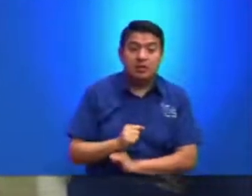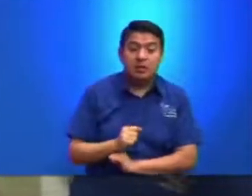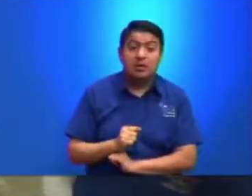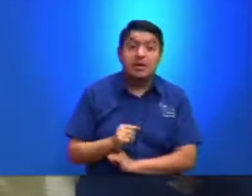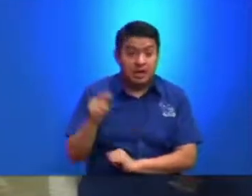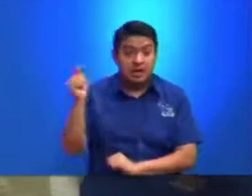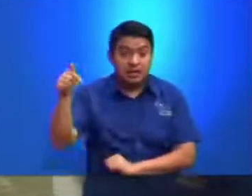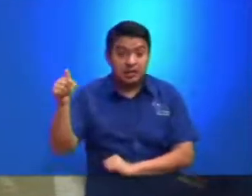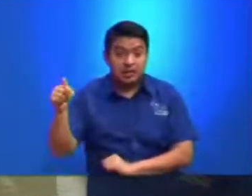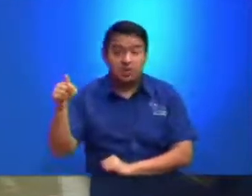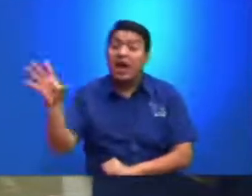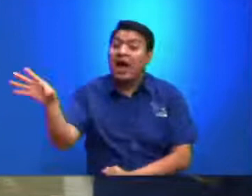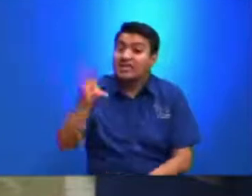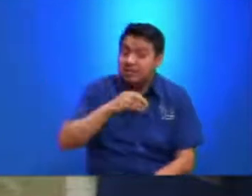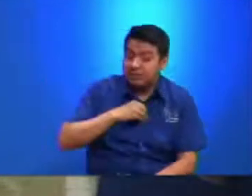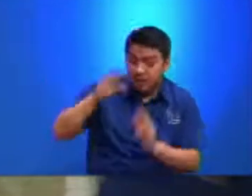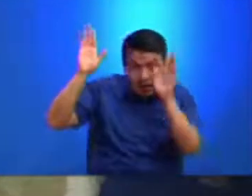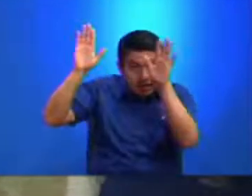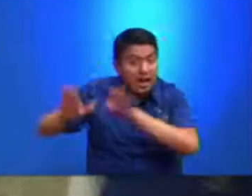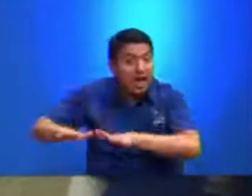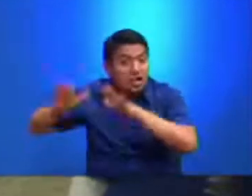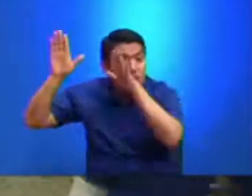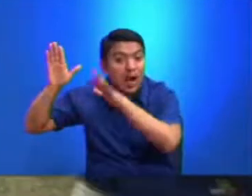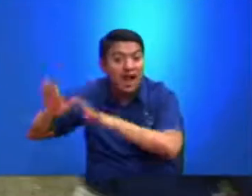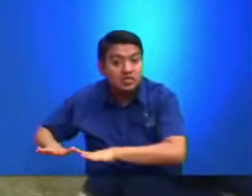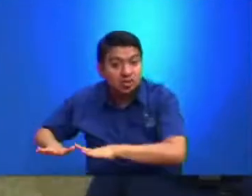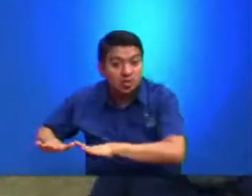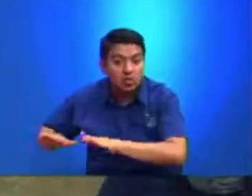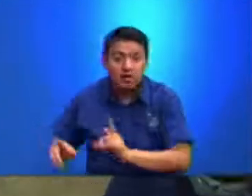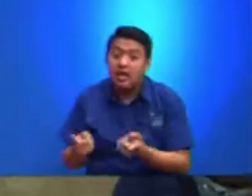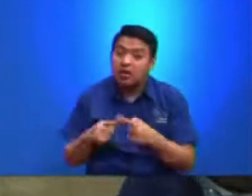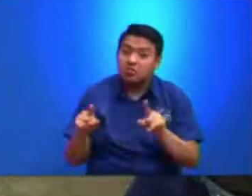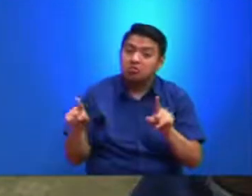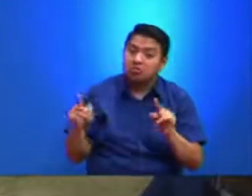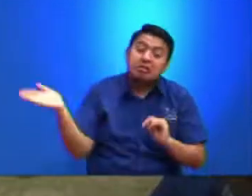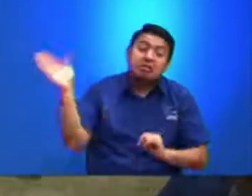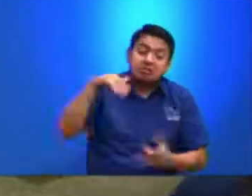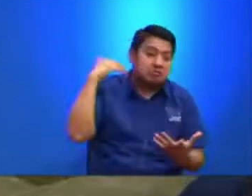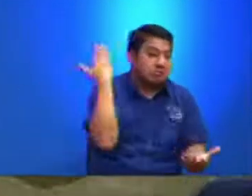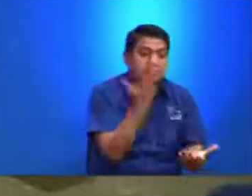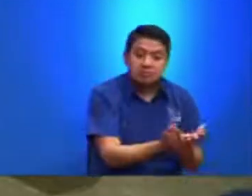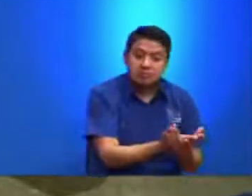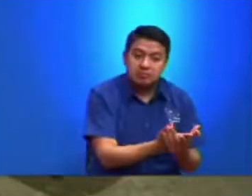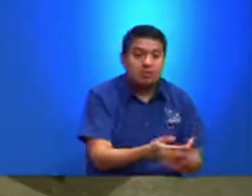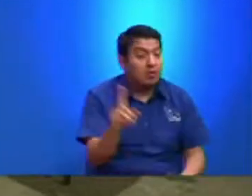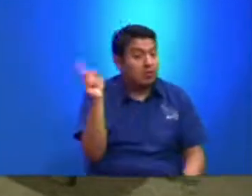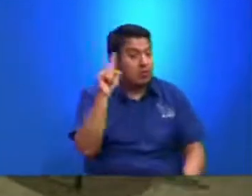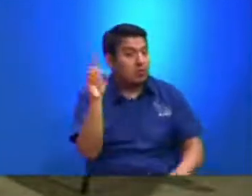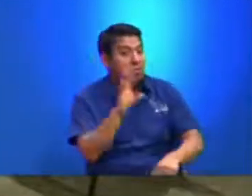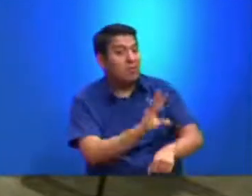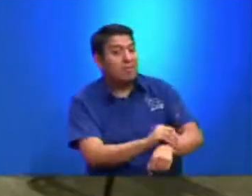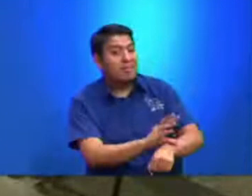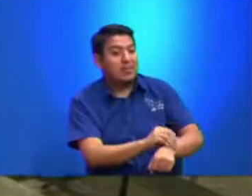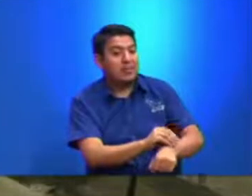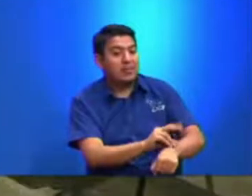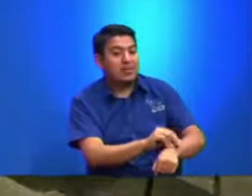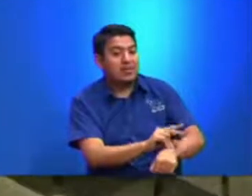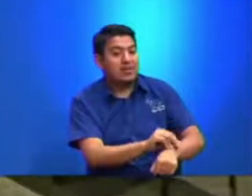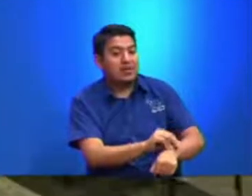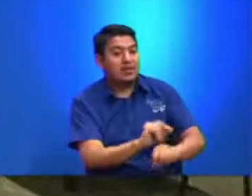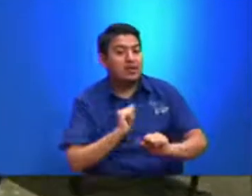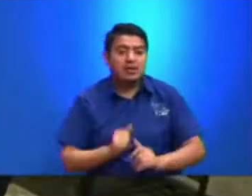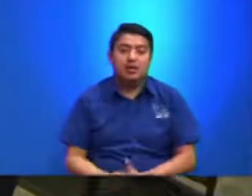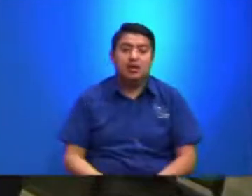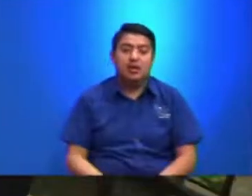se derrumbaron y lo que estaba alrededor de ellos se derrumbó. Entonces no podemos permitir la adulación. La